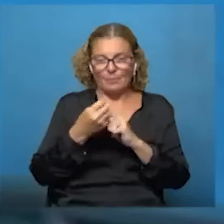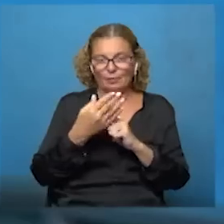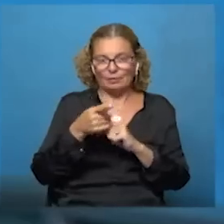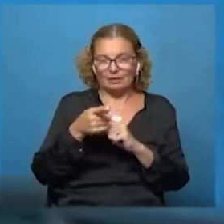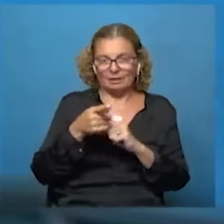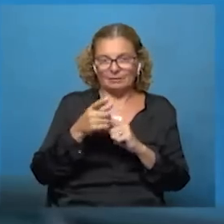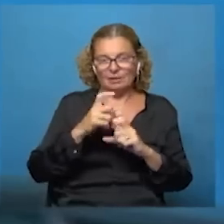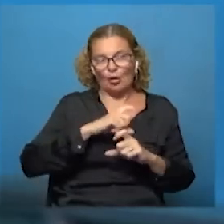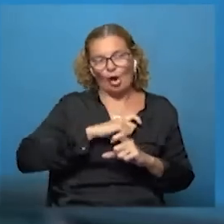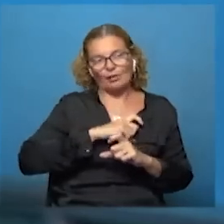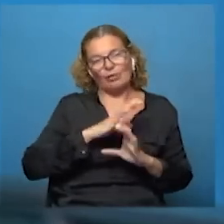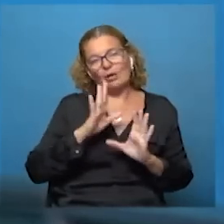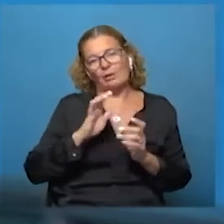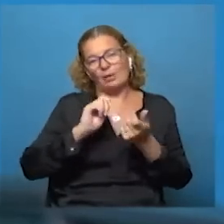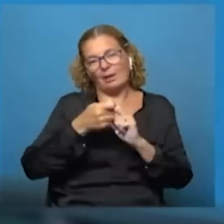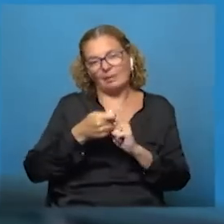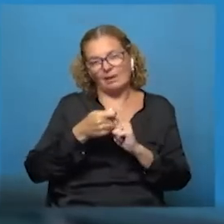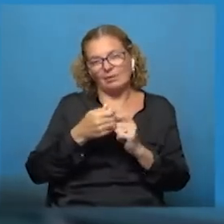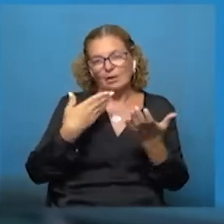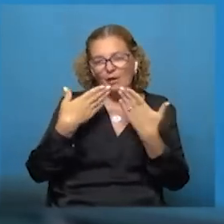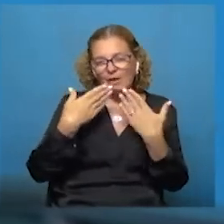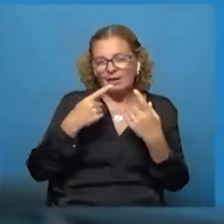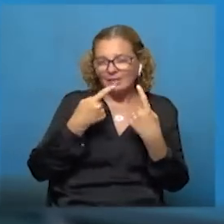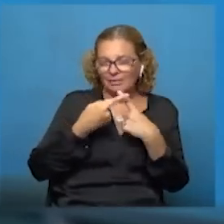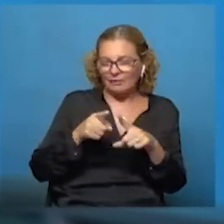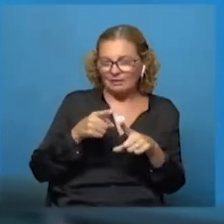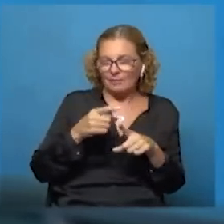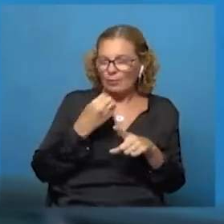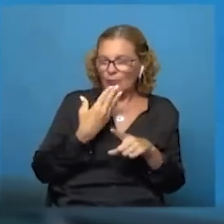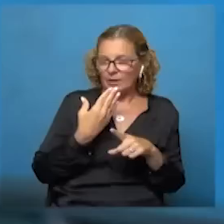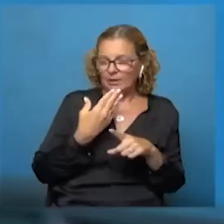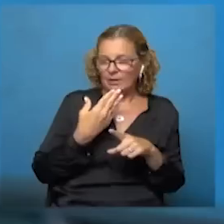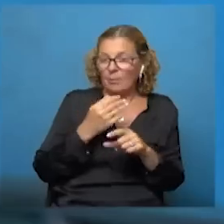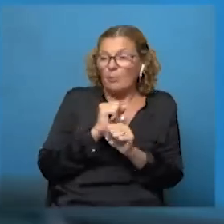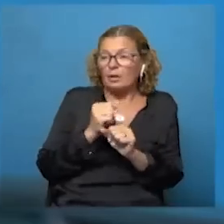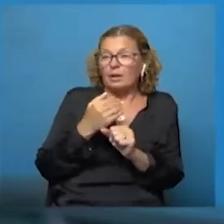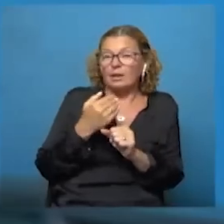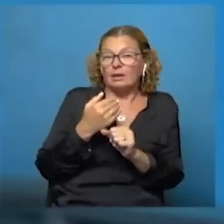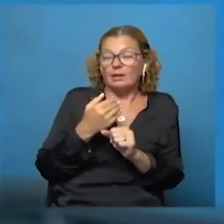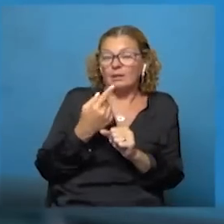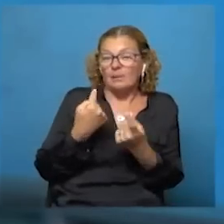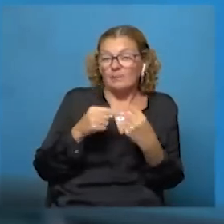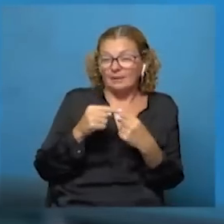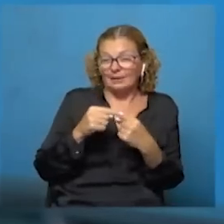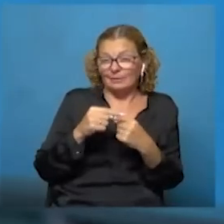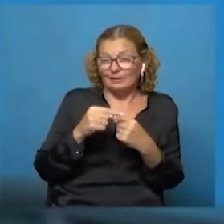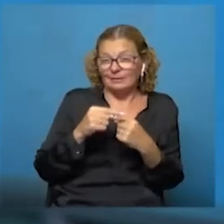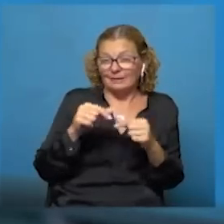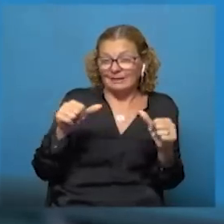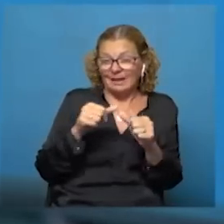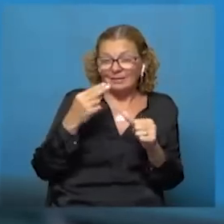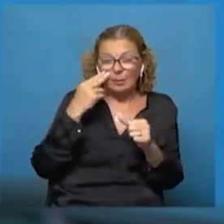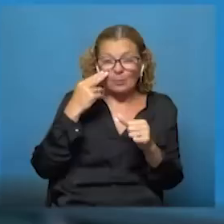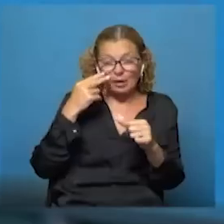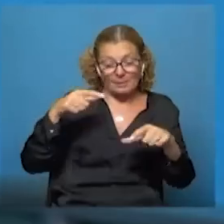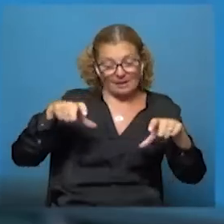te tocó el corazón con una forma de conversar distinta muy buena voluntad puede haber pero el que hace un lío